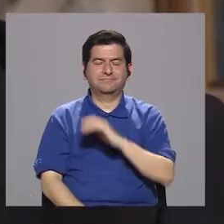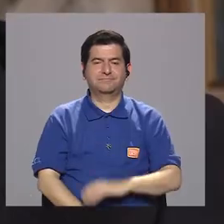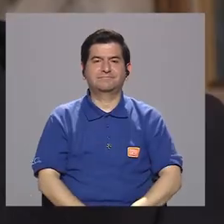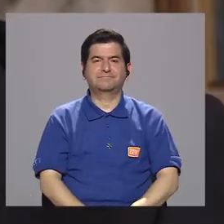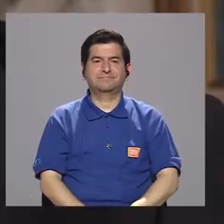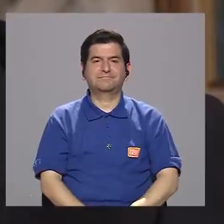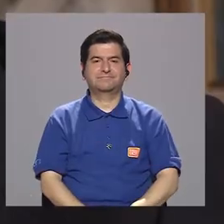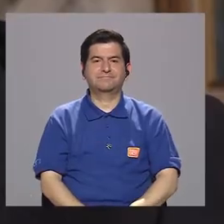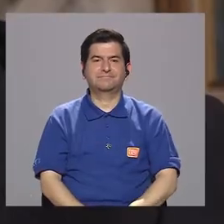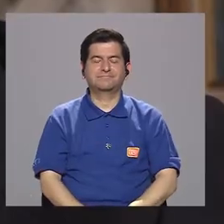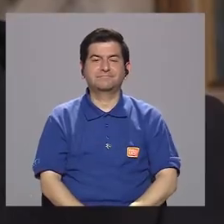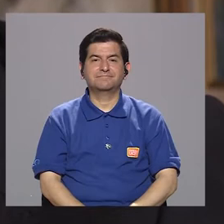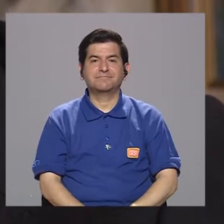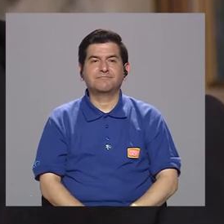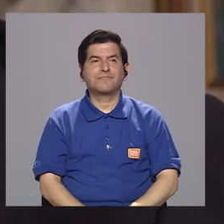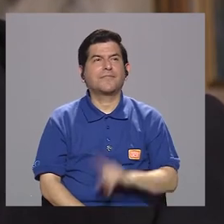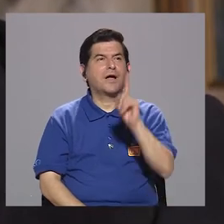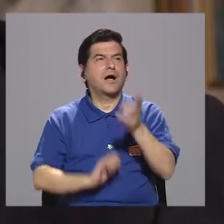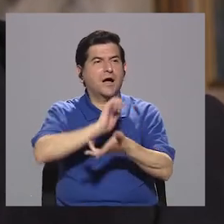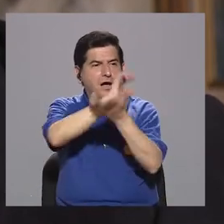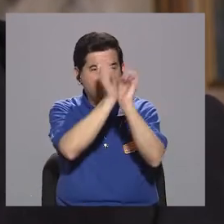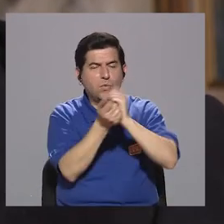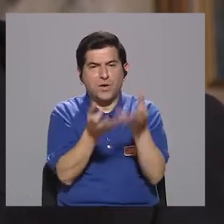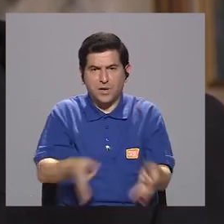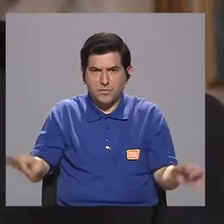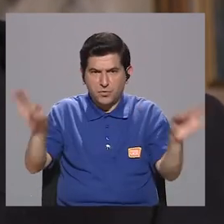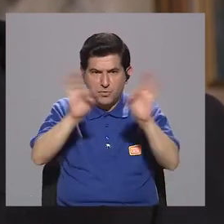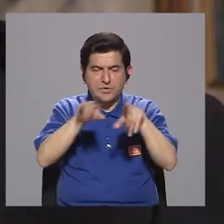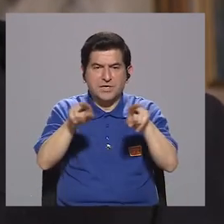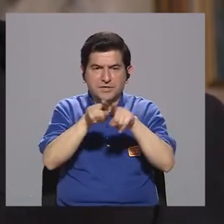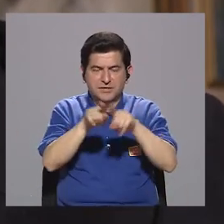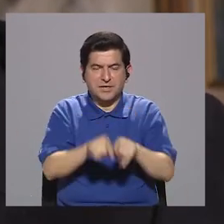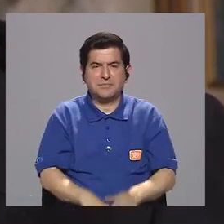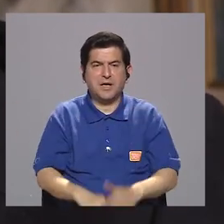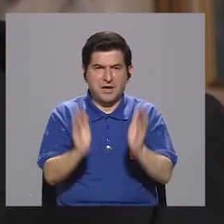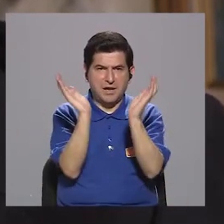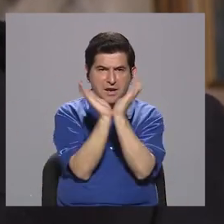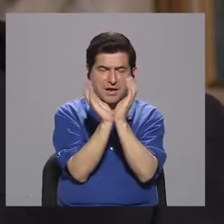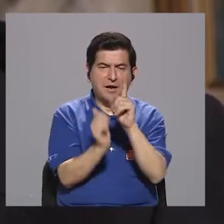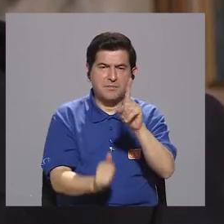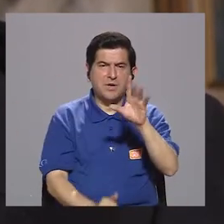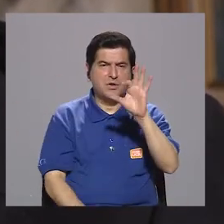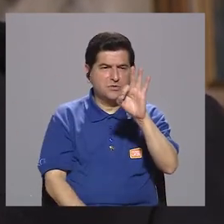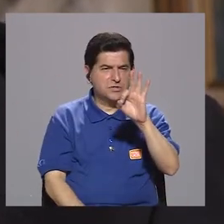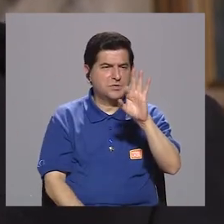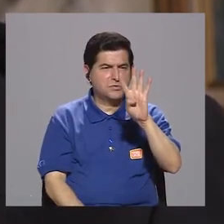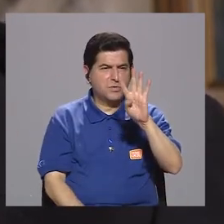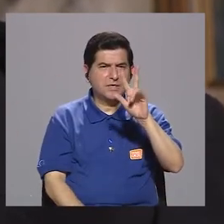Social. Además, hay una reforma importante en la Caja de Seguro en